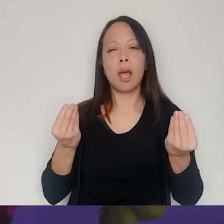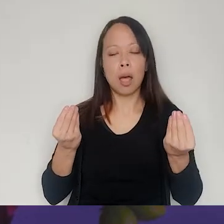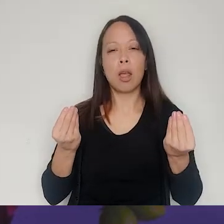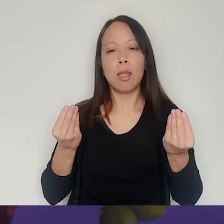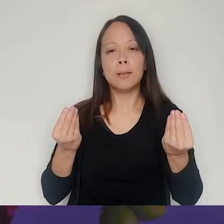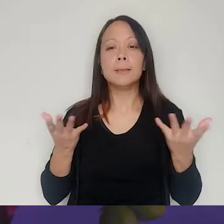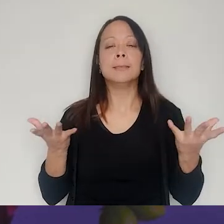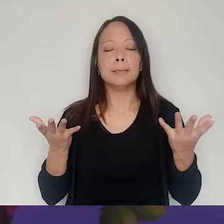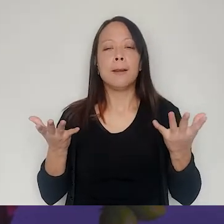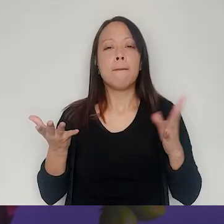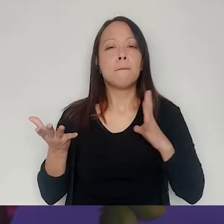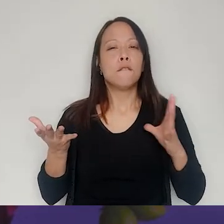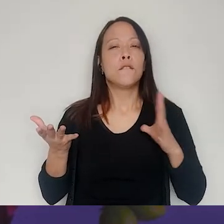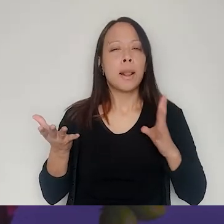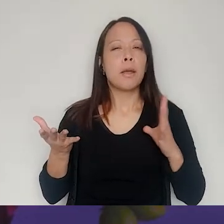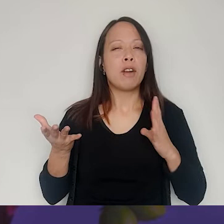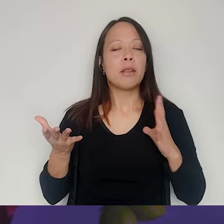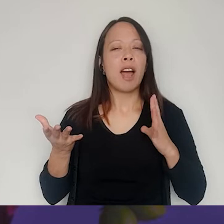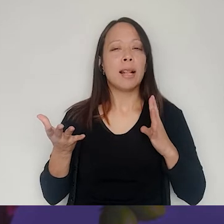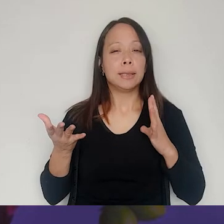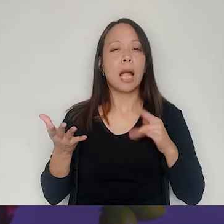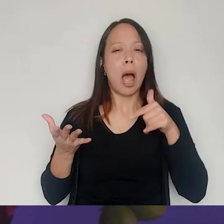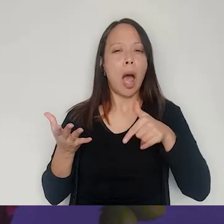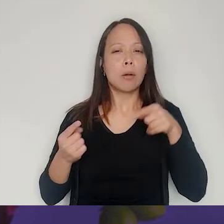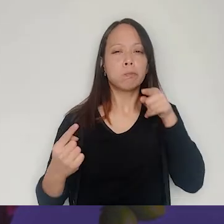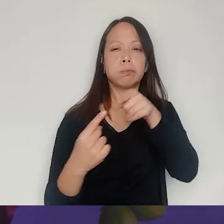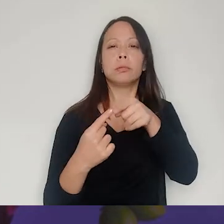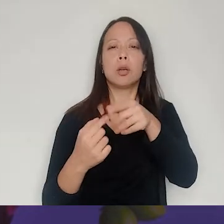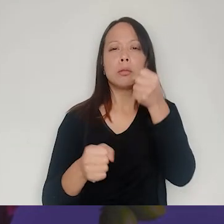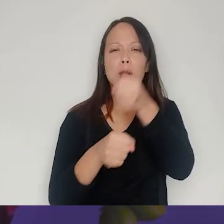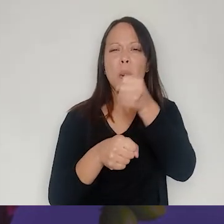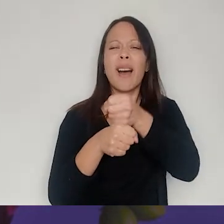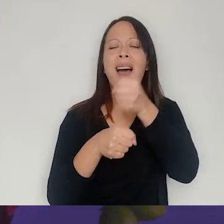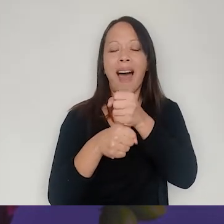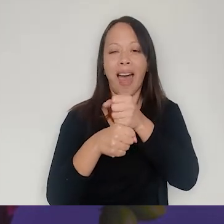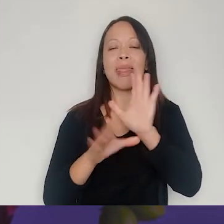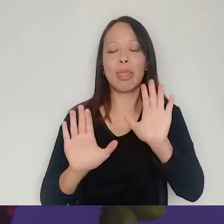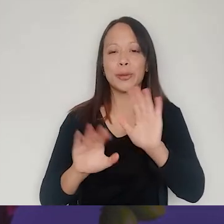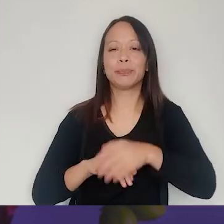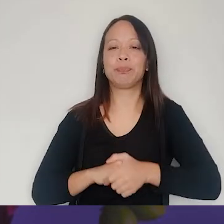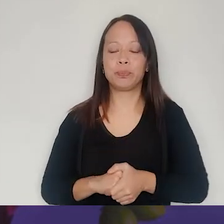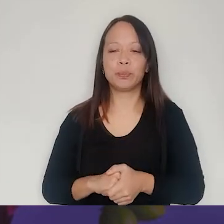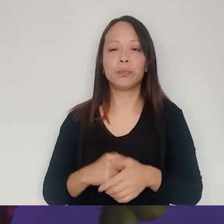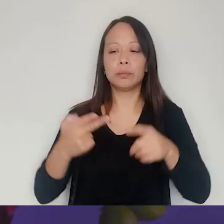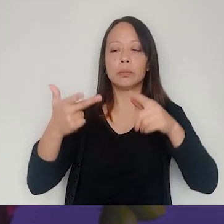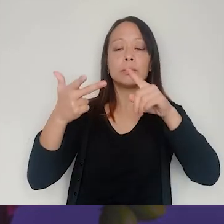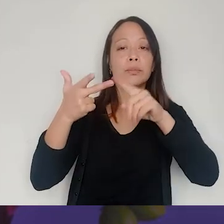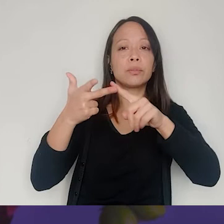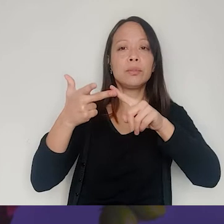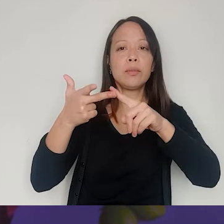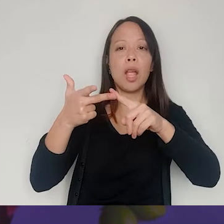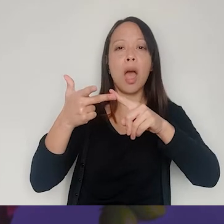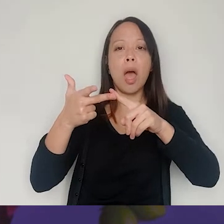vemos que está lejos, pero estamos en el camino, ¿no?, de conseguir. Y también queremos centrarnos en el punto 3, ¿no?, el de